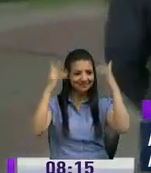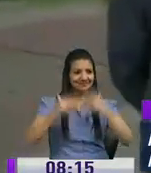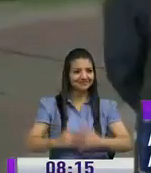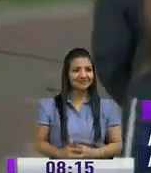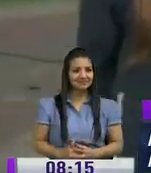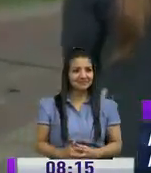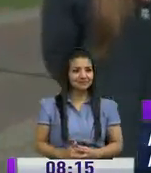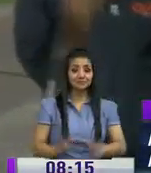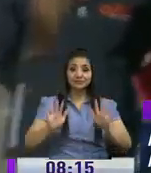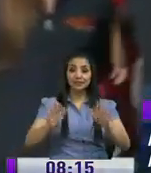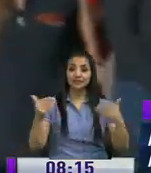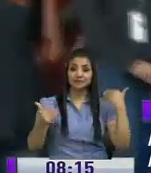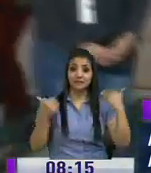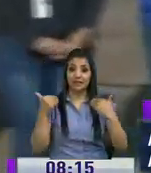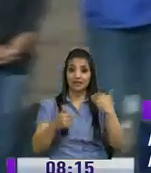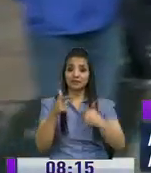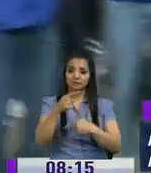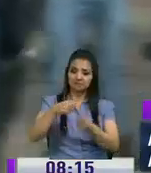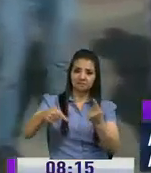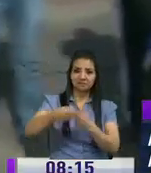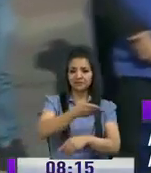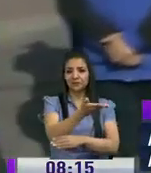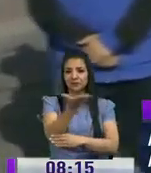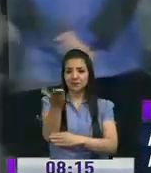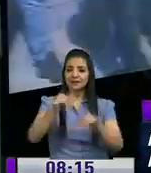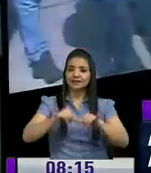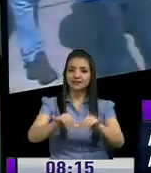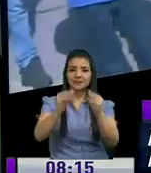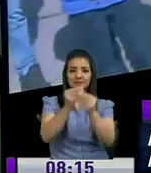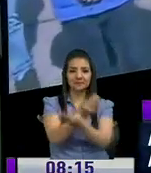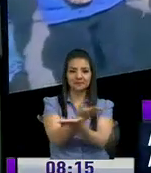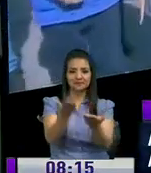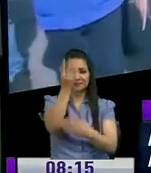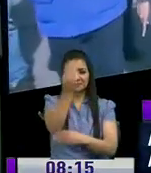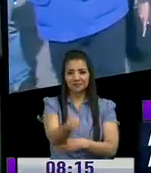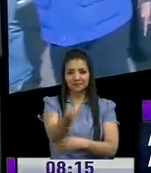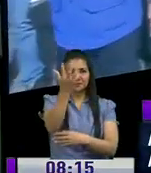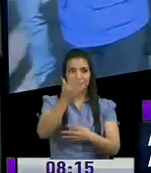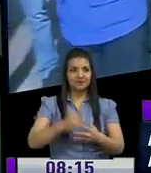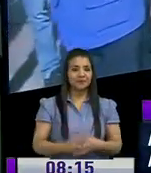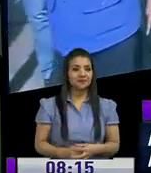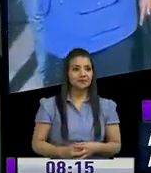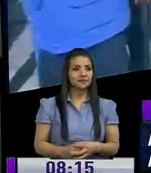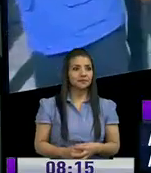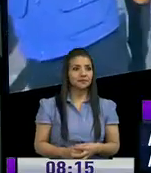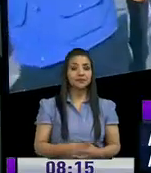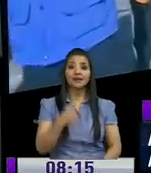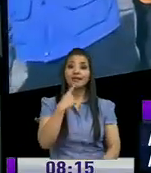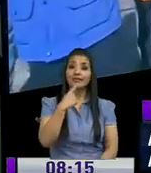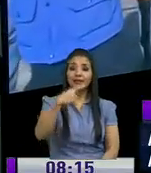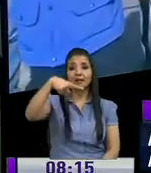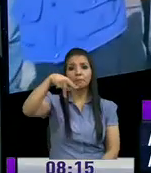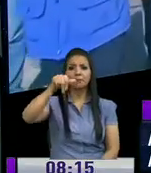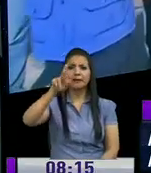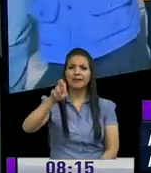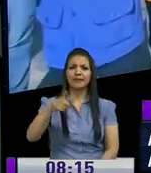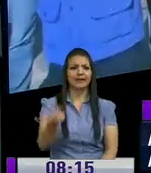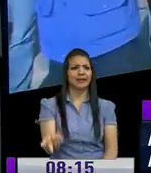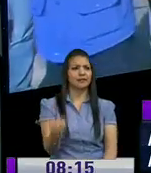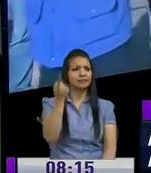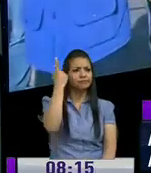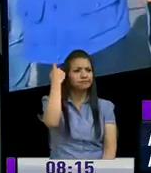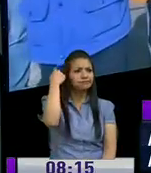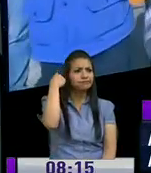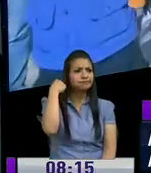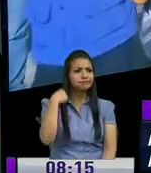Con esta alegría, mi Robert, yo vuelvo a estudios con ustedes con más información. Buenos días. Andreita, dile al Pedrito que nos ha defraudado,